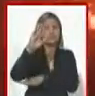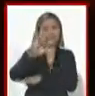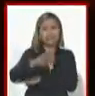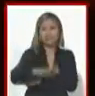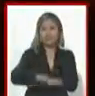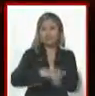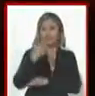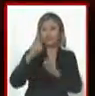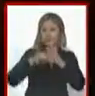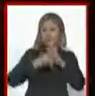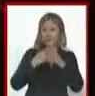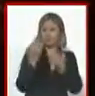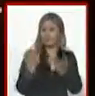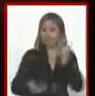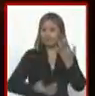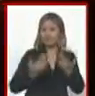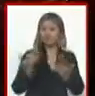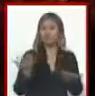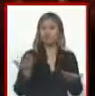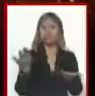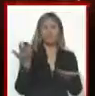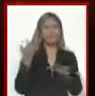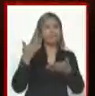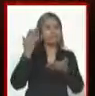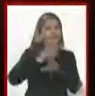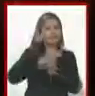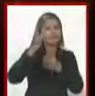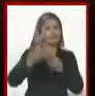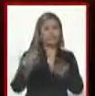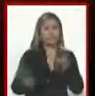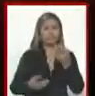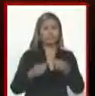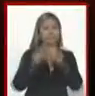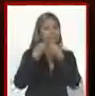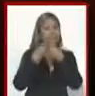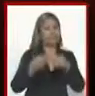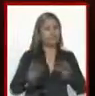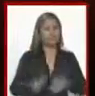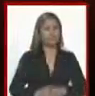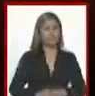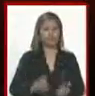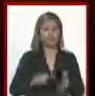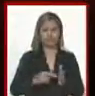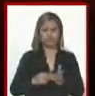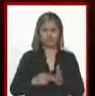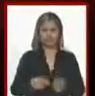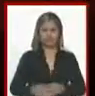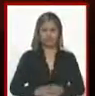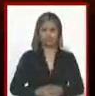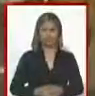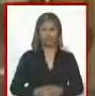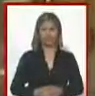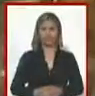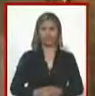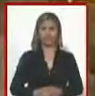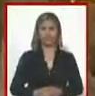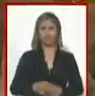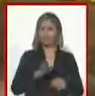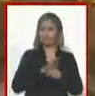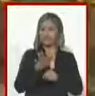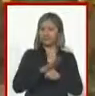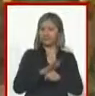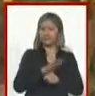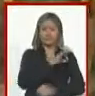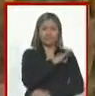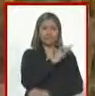poder apagar hasta donde se pueda que nos dé el día. Una gran pérdida de lo que ha sido el incendio para su propiedad. Sí,